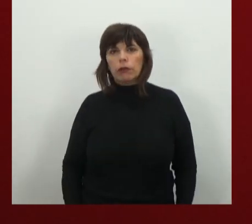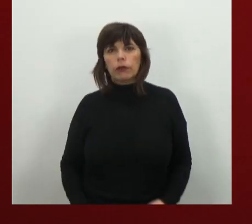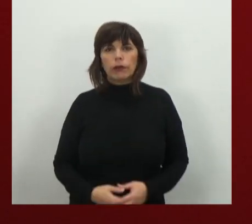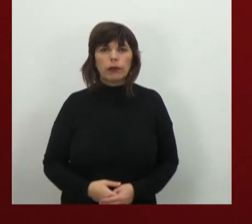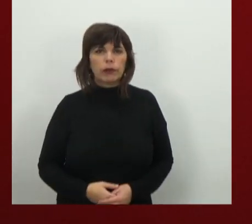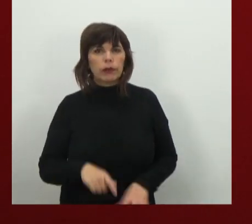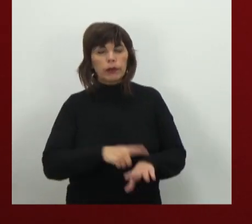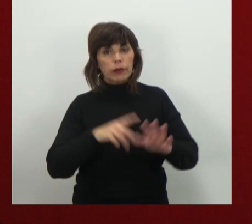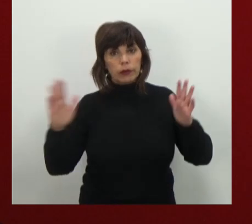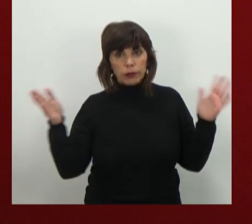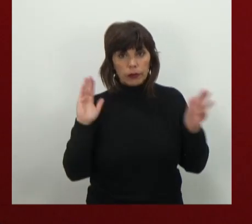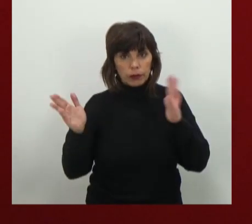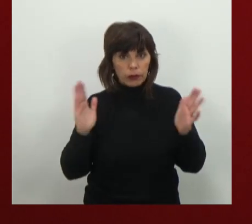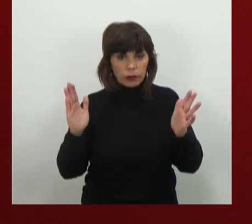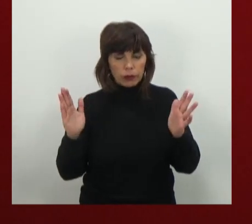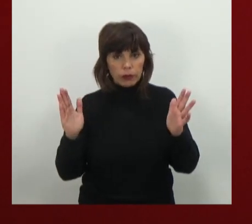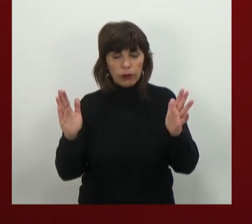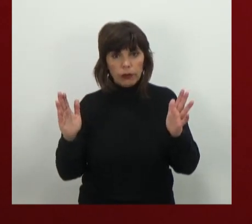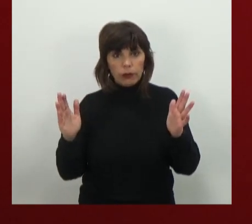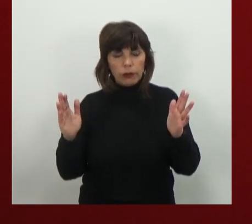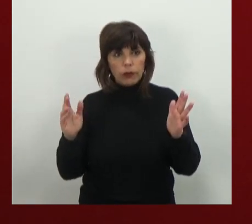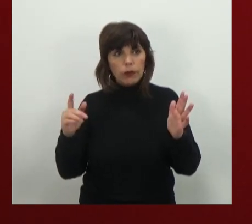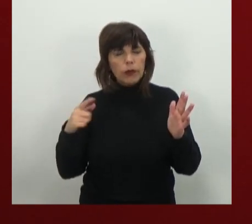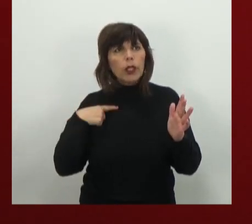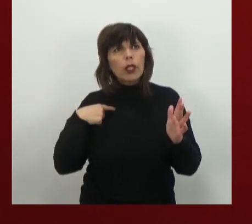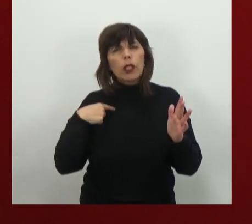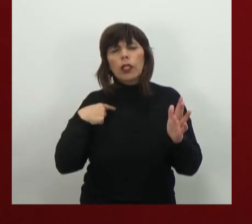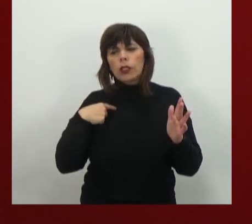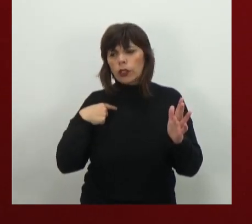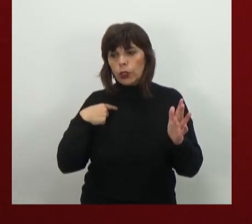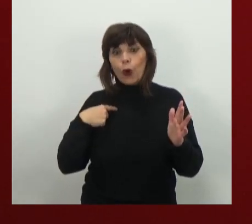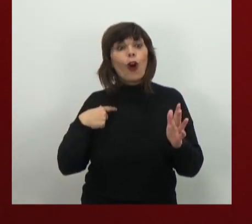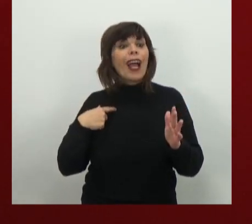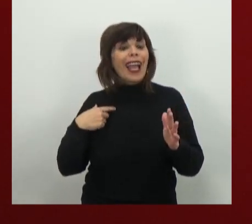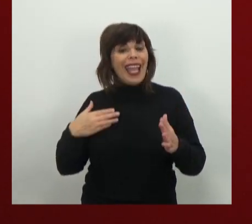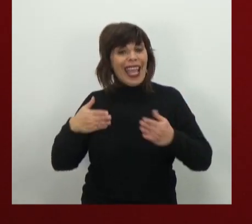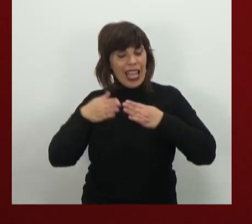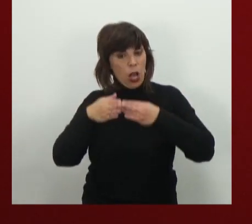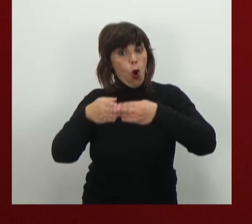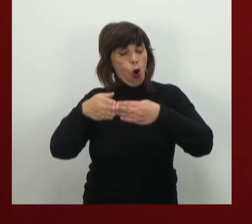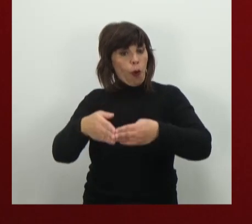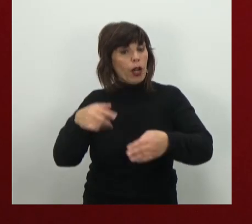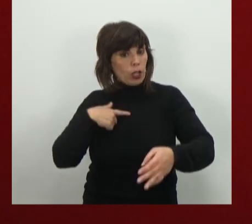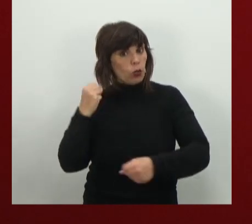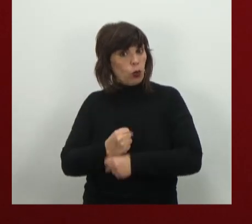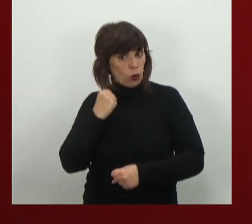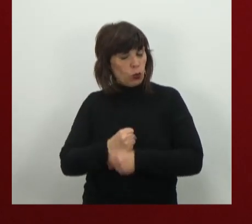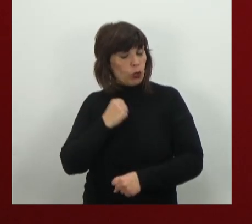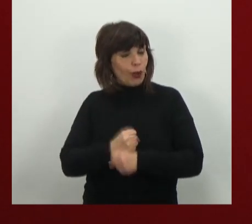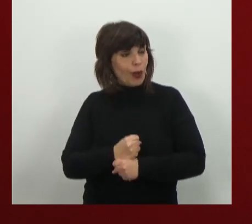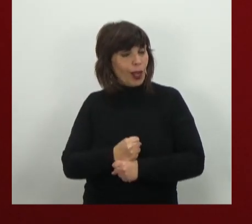En esos momentos, me acuerdo allí en el puerto, cerca de un río, el río más grande de